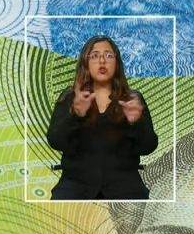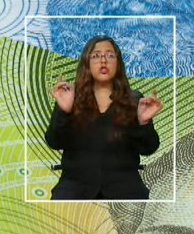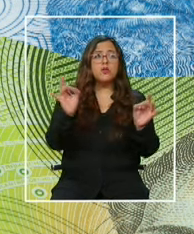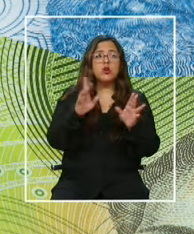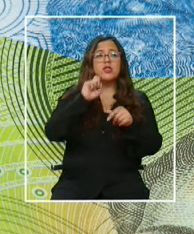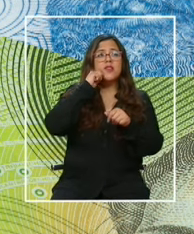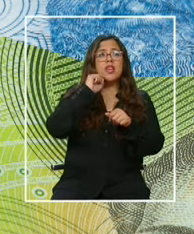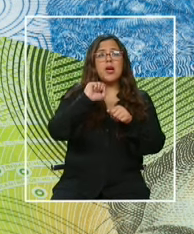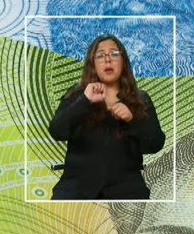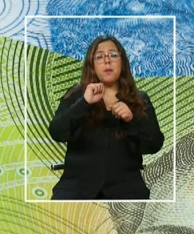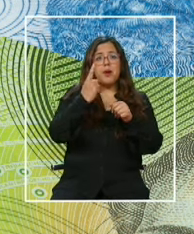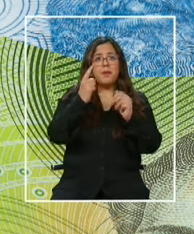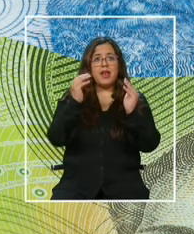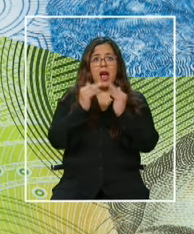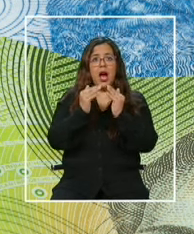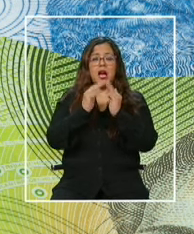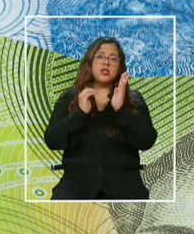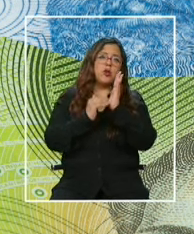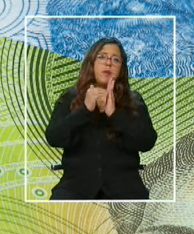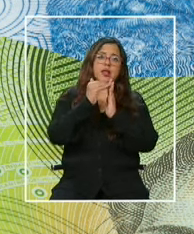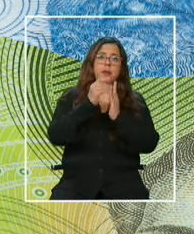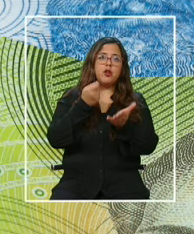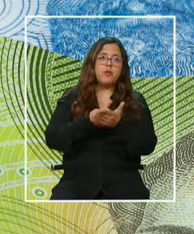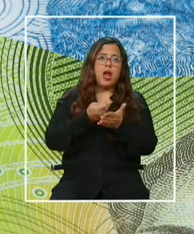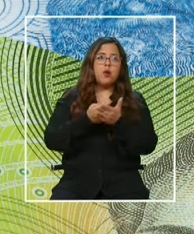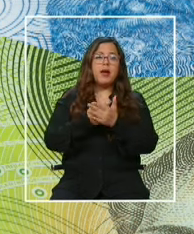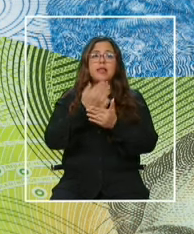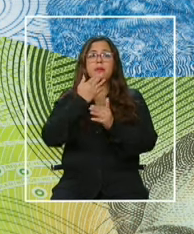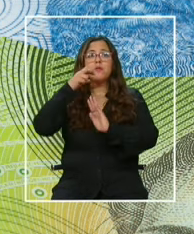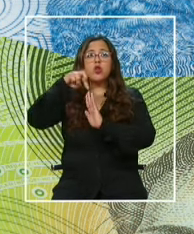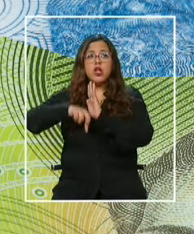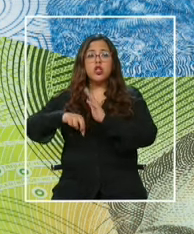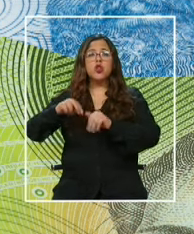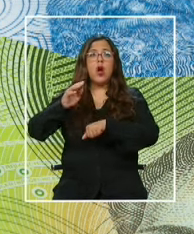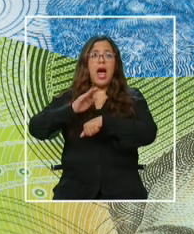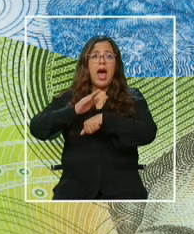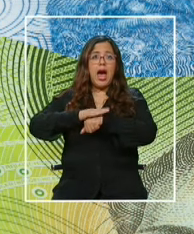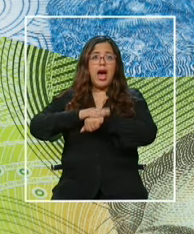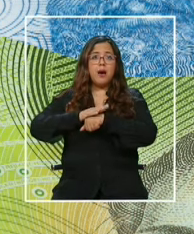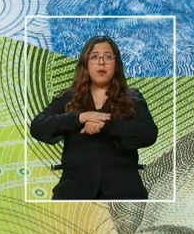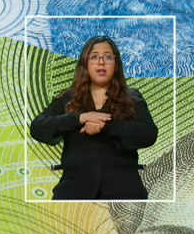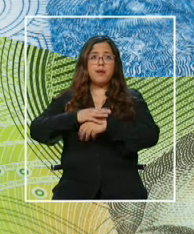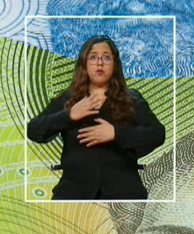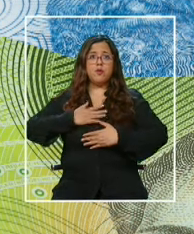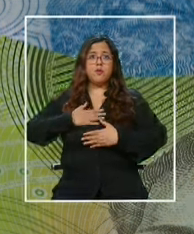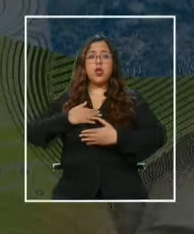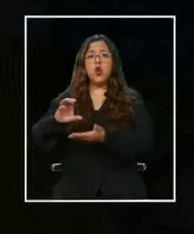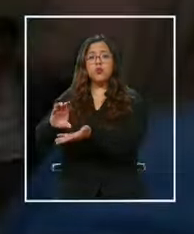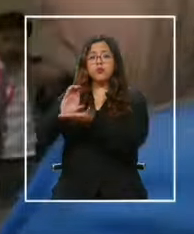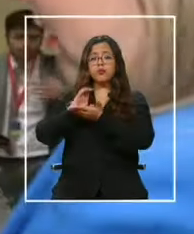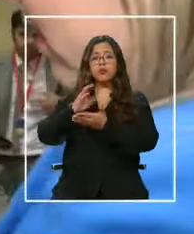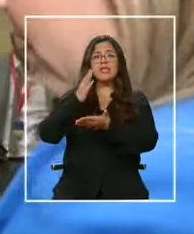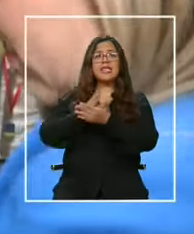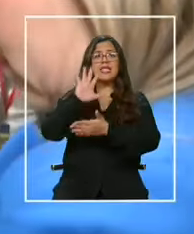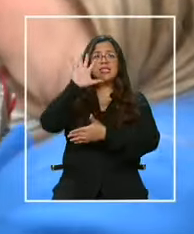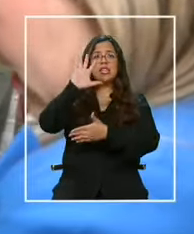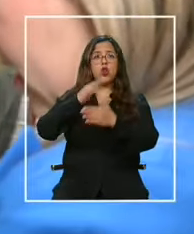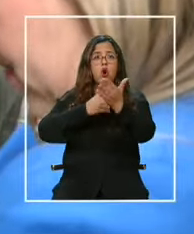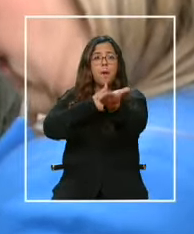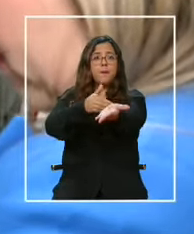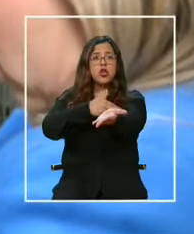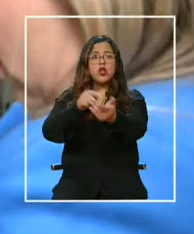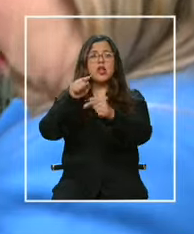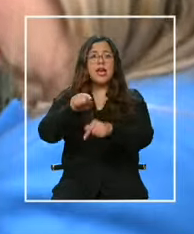trata de una primera vivienda. Y además está un proyecto de autopréstamo de hasta 5 millones que lista el